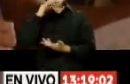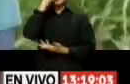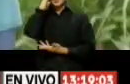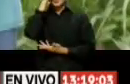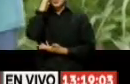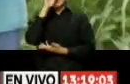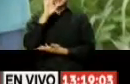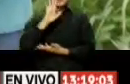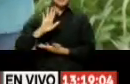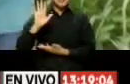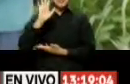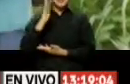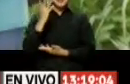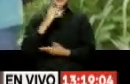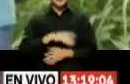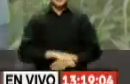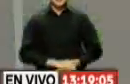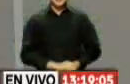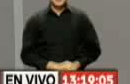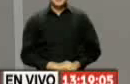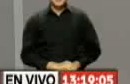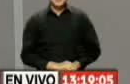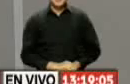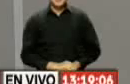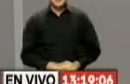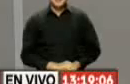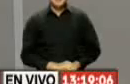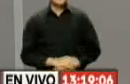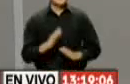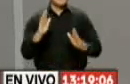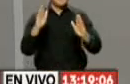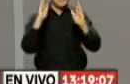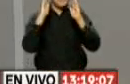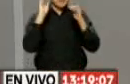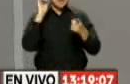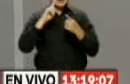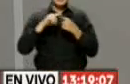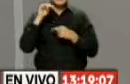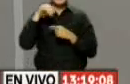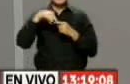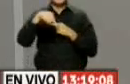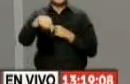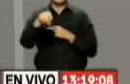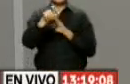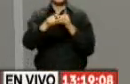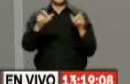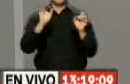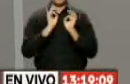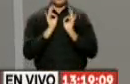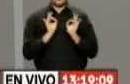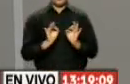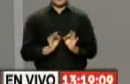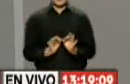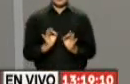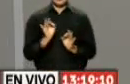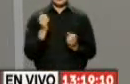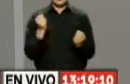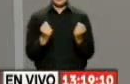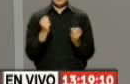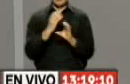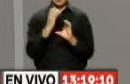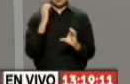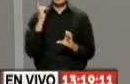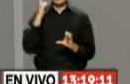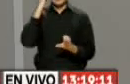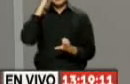esta región. Juan Sarmiento, Telediario. Mucha atención. Hasta el martes próximo, los transportistas se darán el acuerdo para